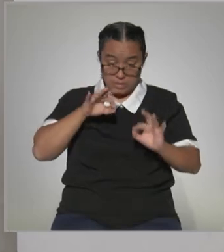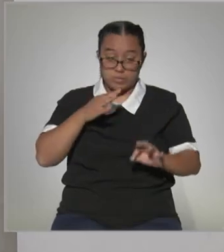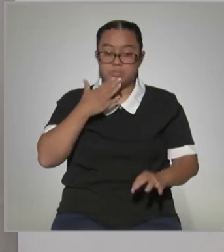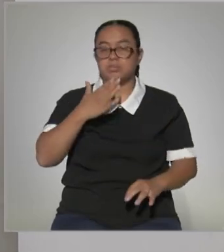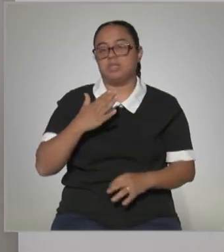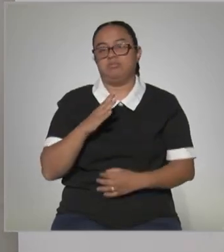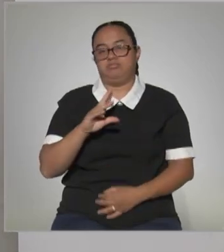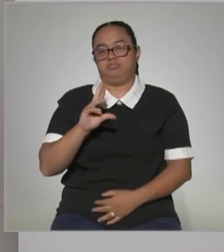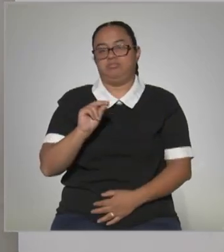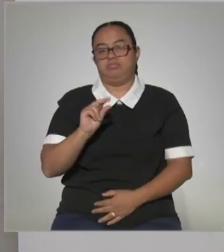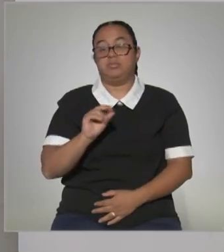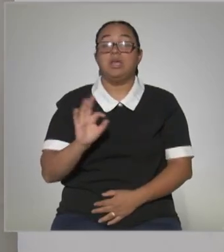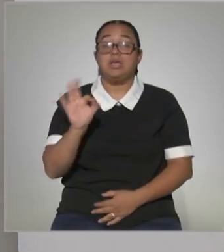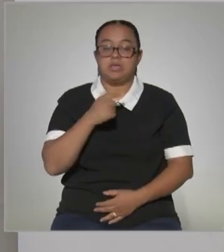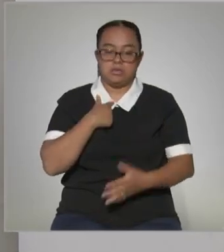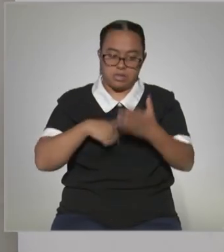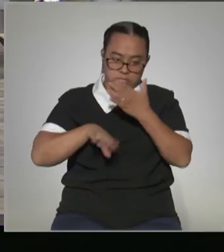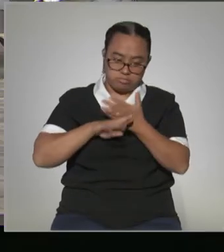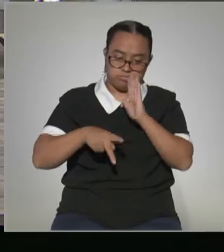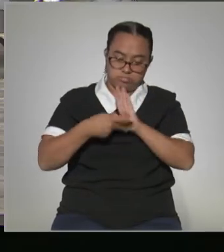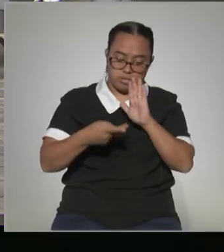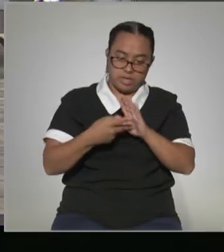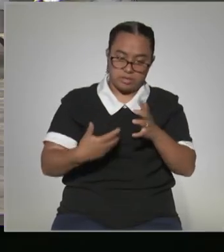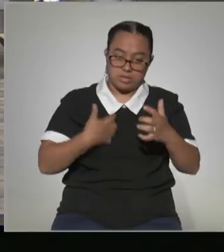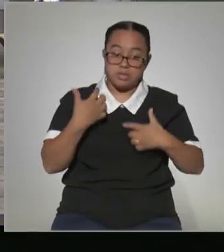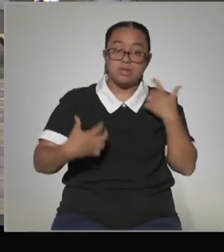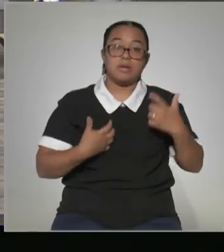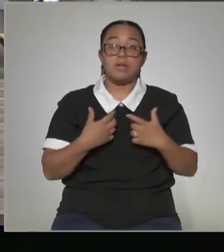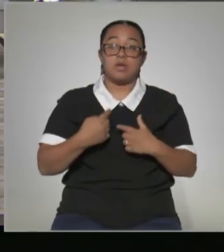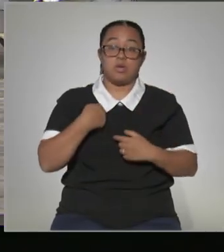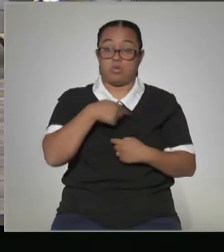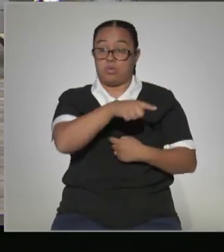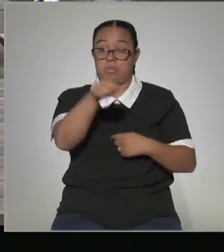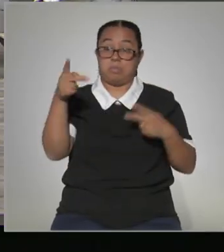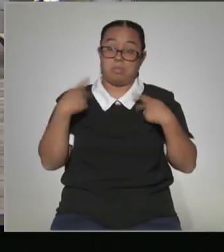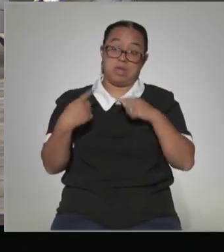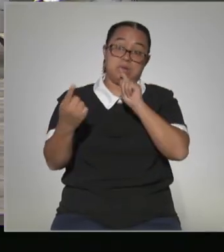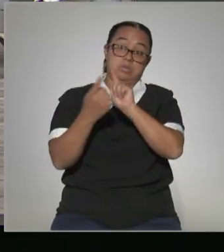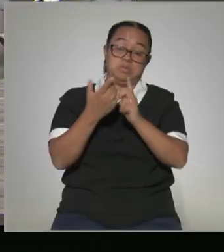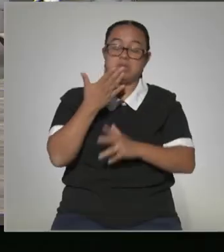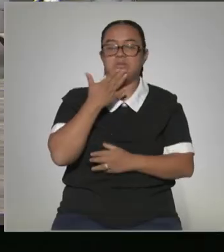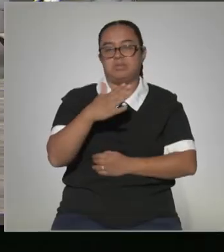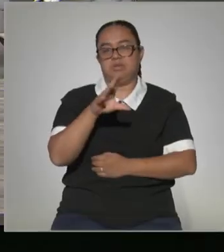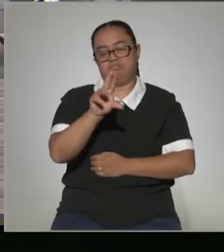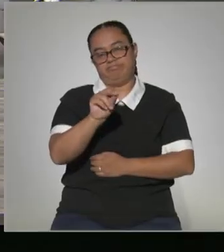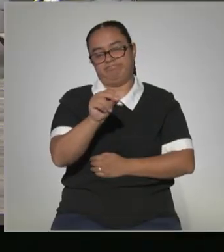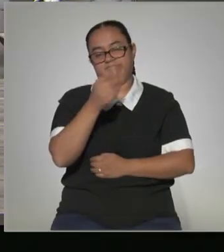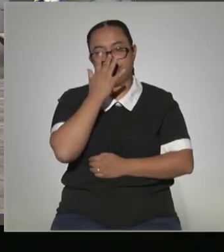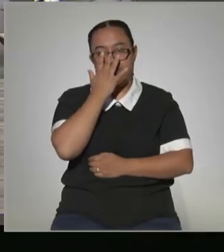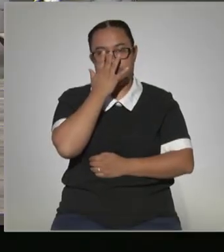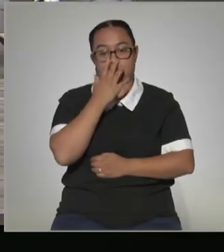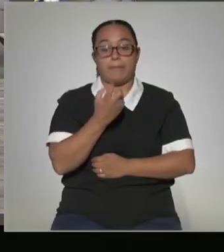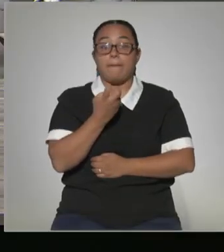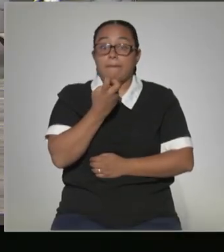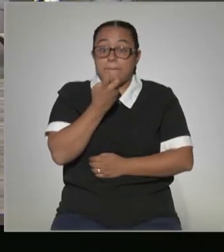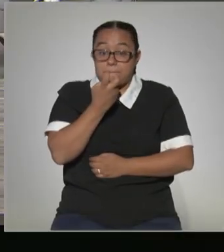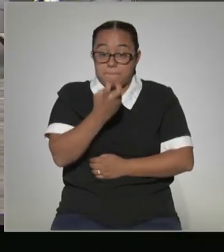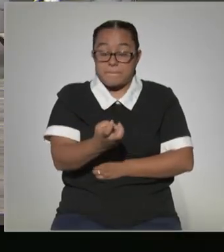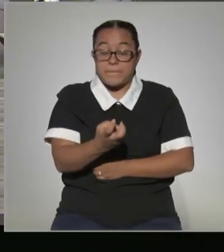estoy alterado conmigo mismo, no voy a poder estar bien con los demás, ¿no? Y entonces es ahí donde